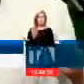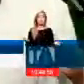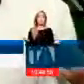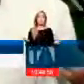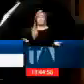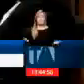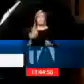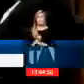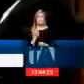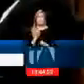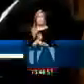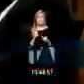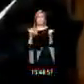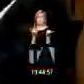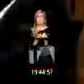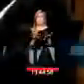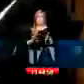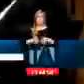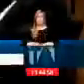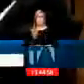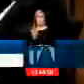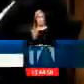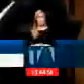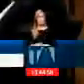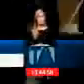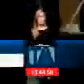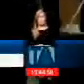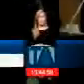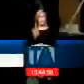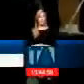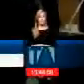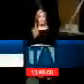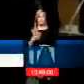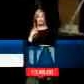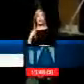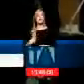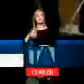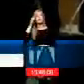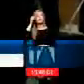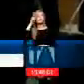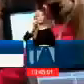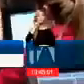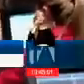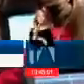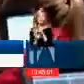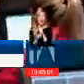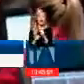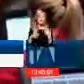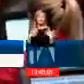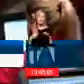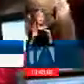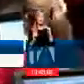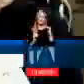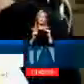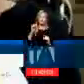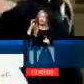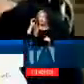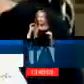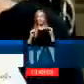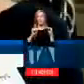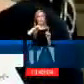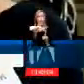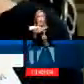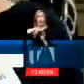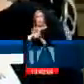el trabajo legislativo. Así ven los asambleístas la labor del Parlamento. Sostienen que ha sido un año que ha tenido altos y bajos. Bueno,